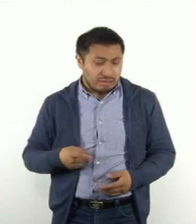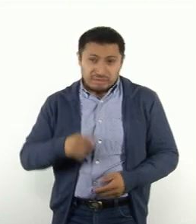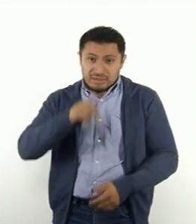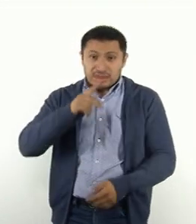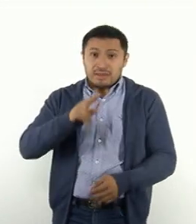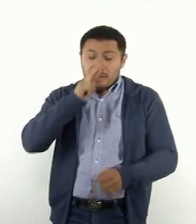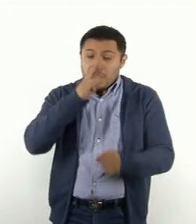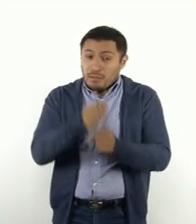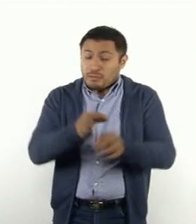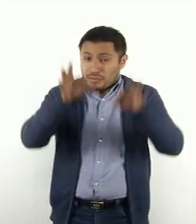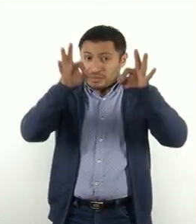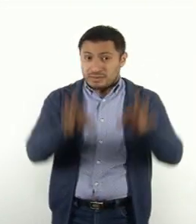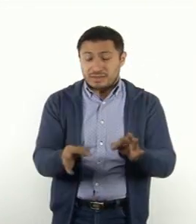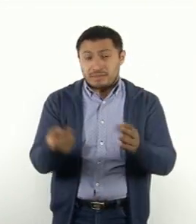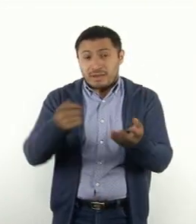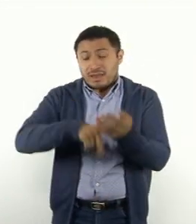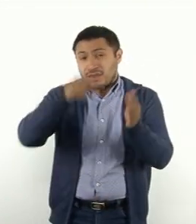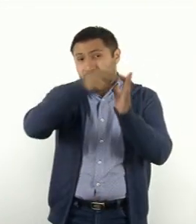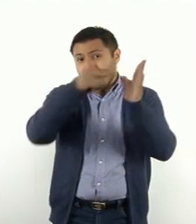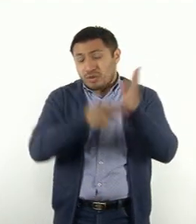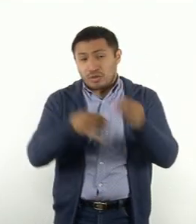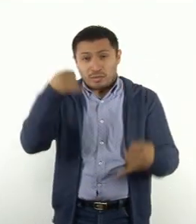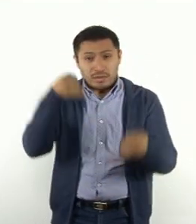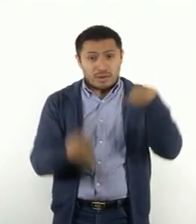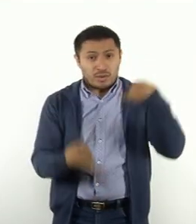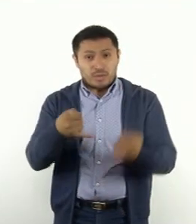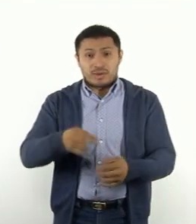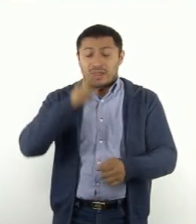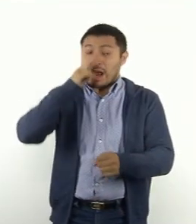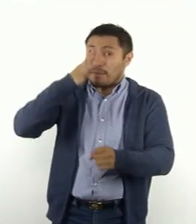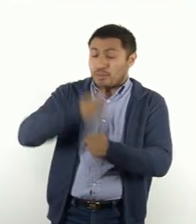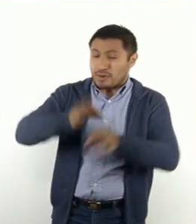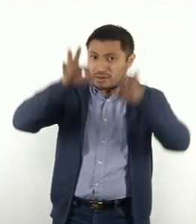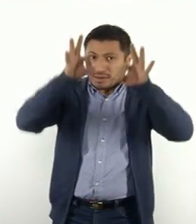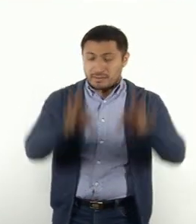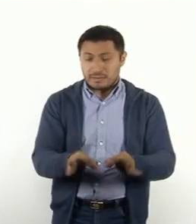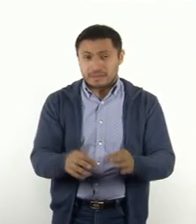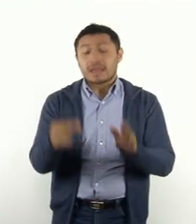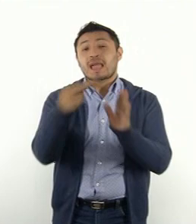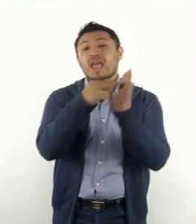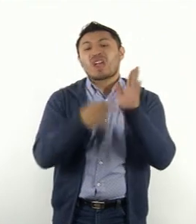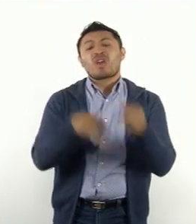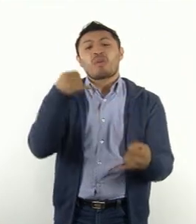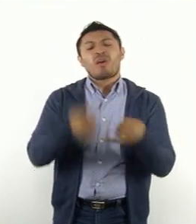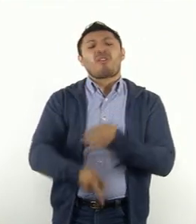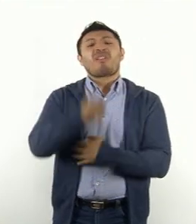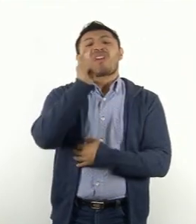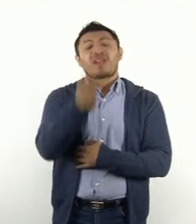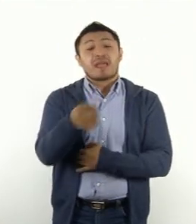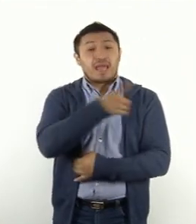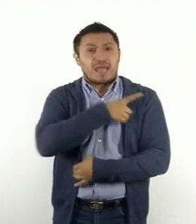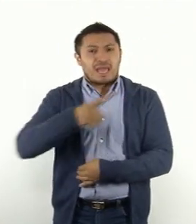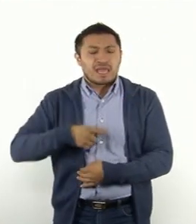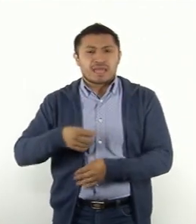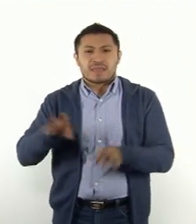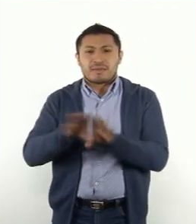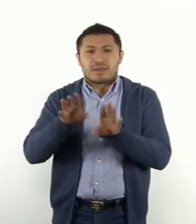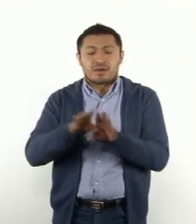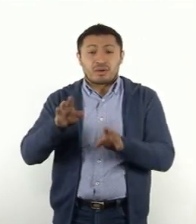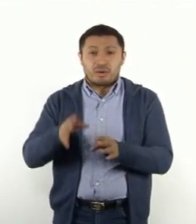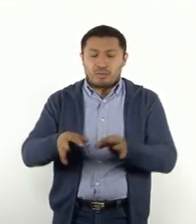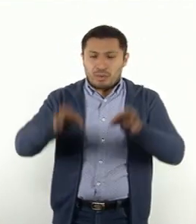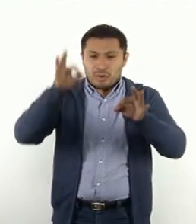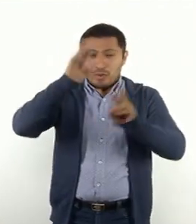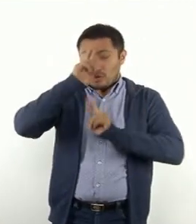norma jurídica de competencia. Las normas jurídicas deben ser prospectivas y no